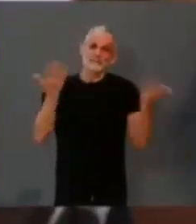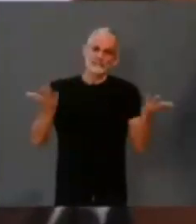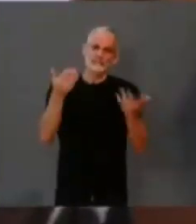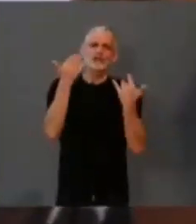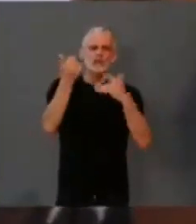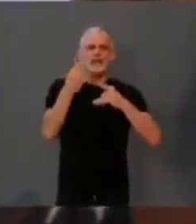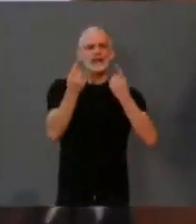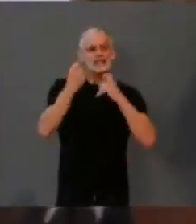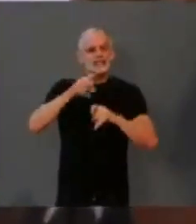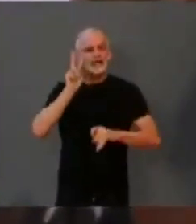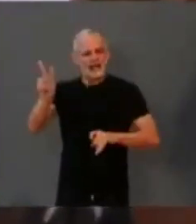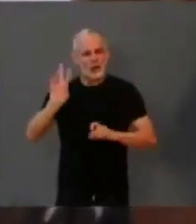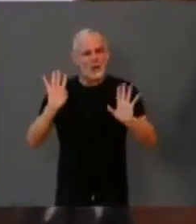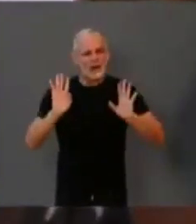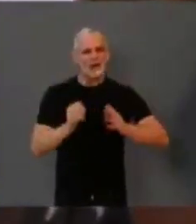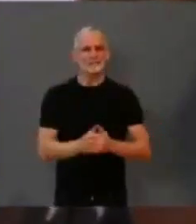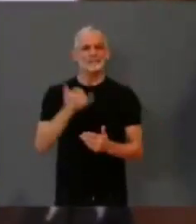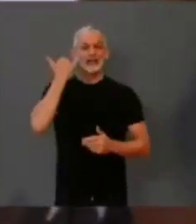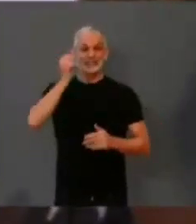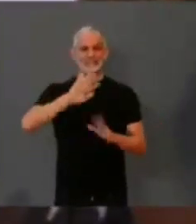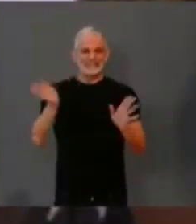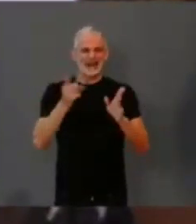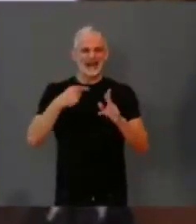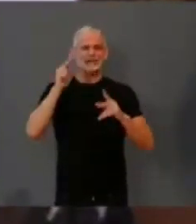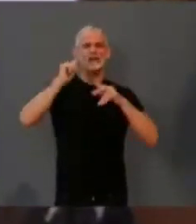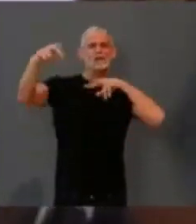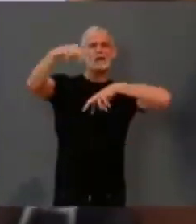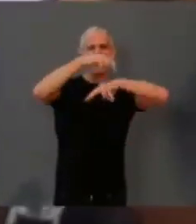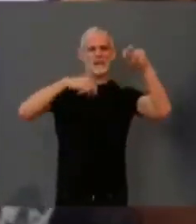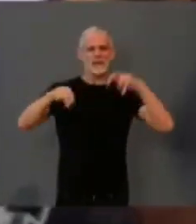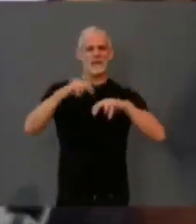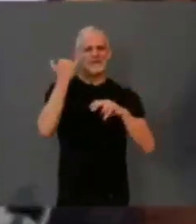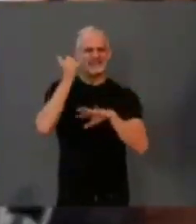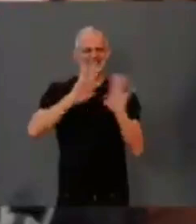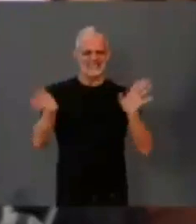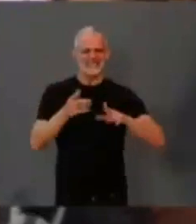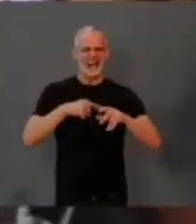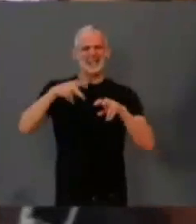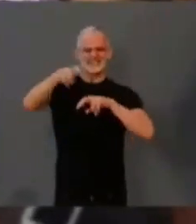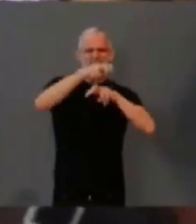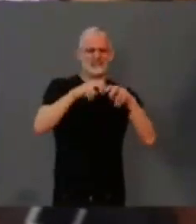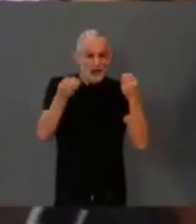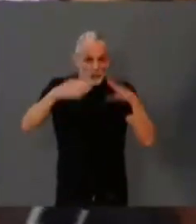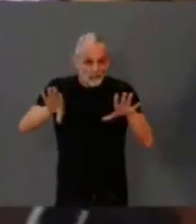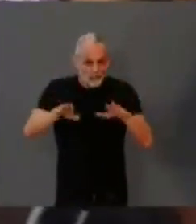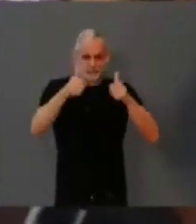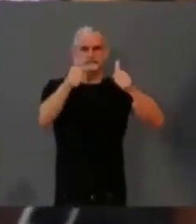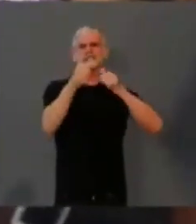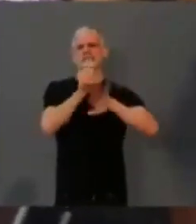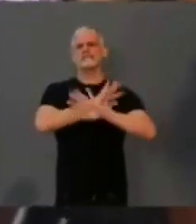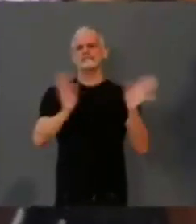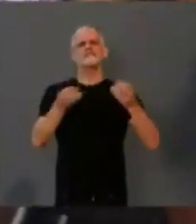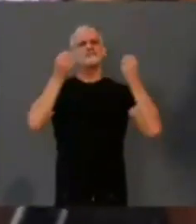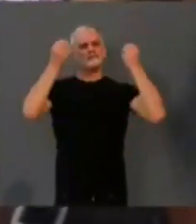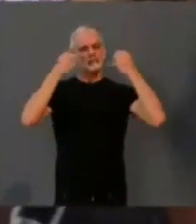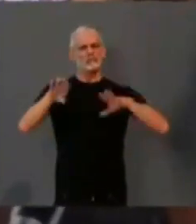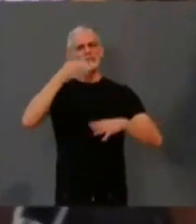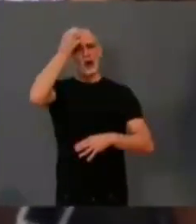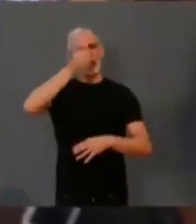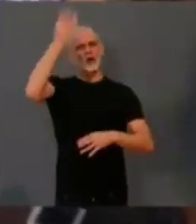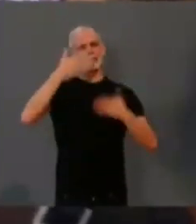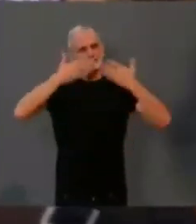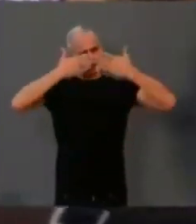Ahí están ya están acomodando las últimas personas en el salón yo creo que podemos dar comienzo damos comienzo